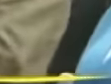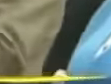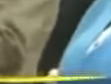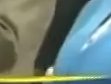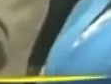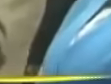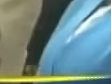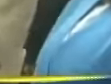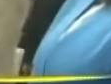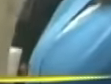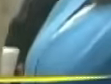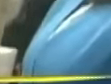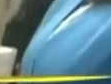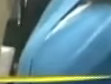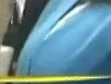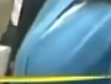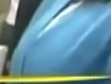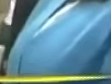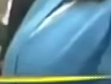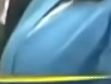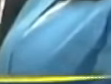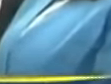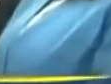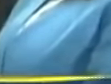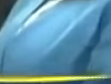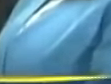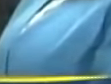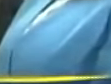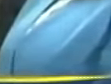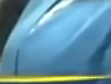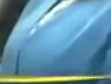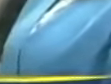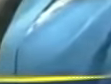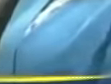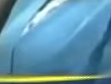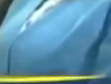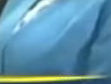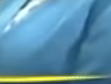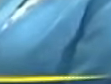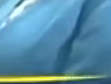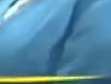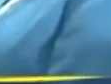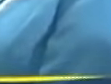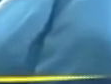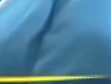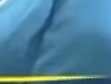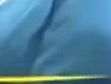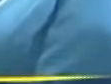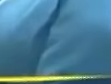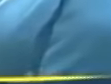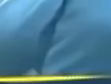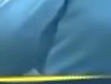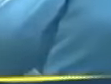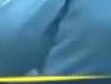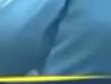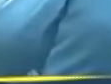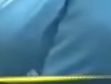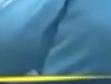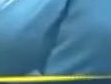la seguridad, consolidar y expandir el 1x10 y las bricomiles, avanzar en la independencia y